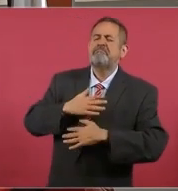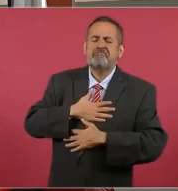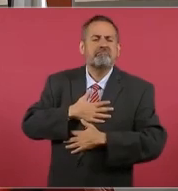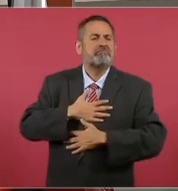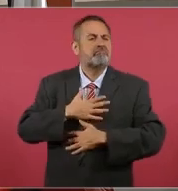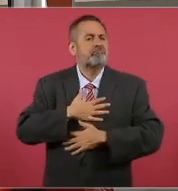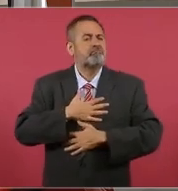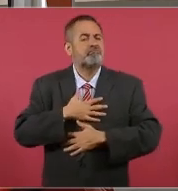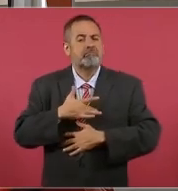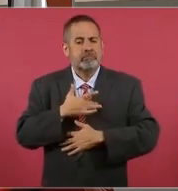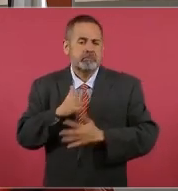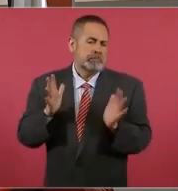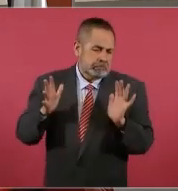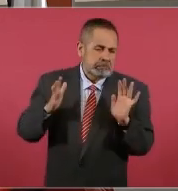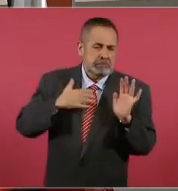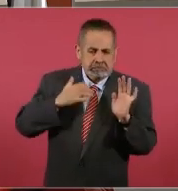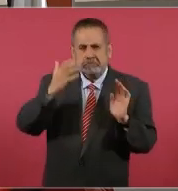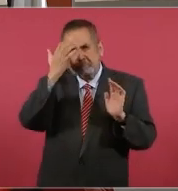me sirve el conocimiento